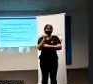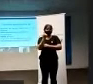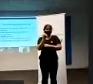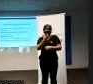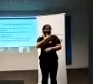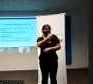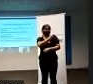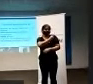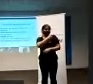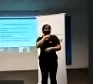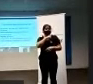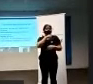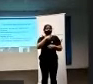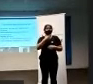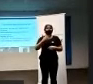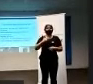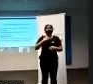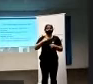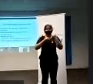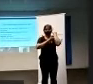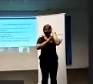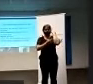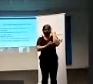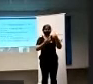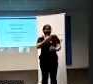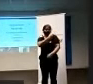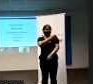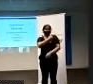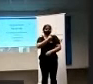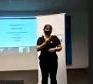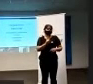en embarazadas tampoco por el momento. Siguiente.